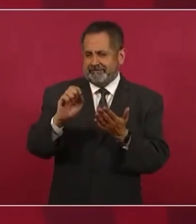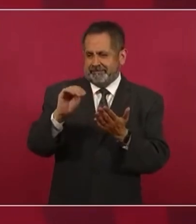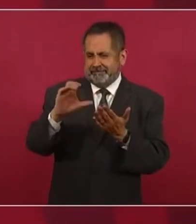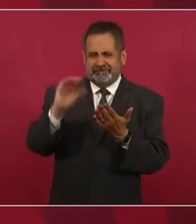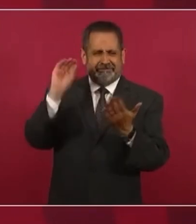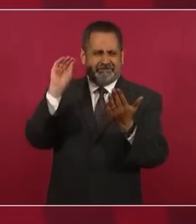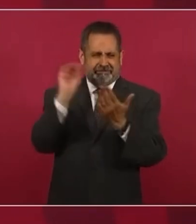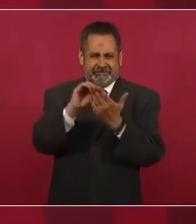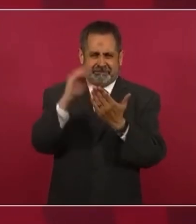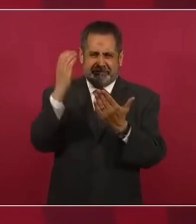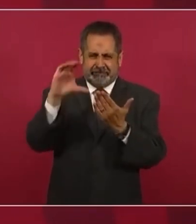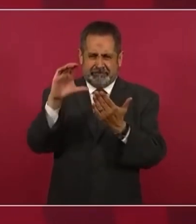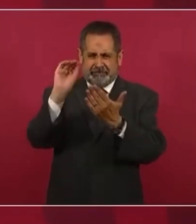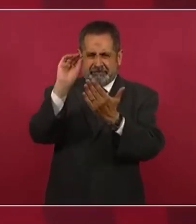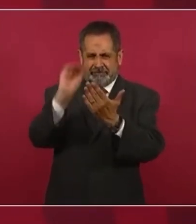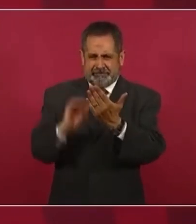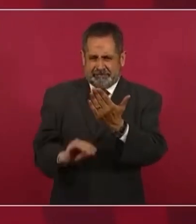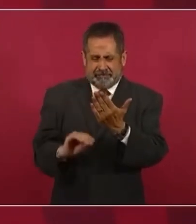del tratado,